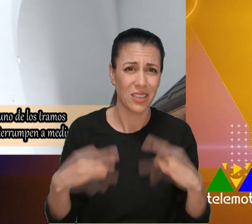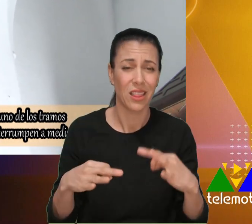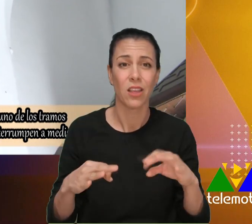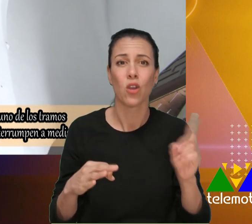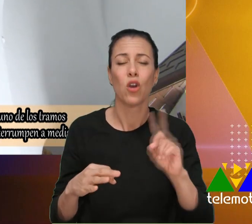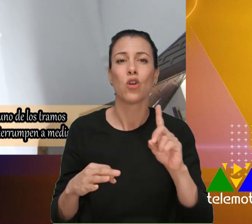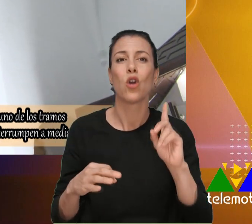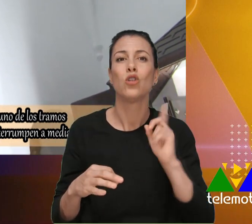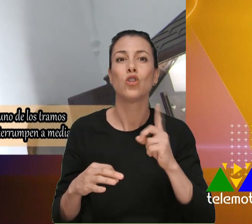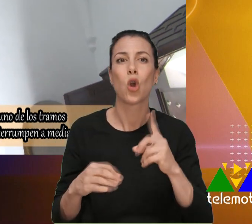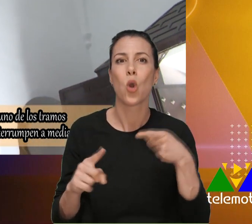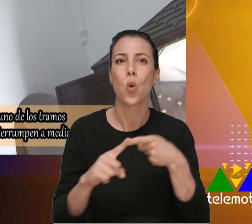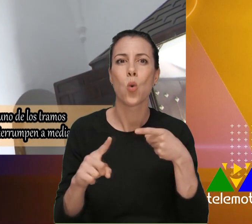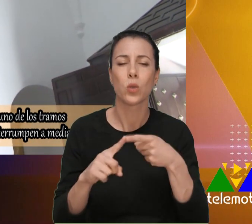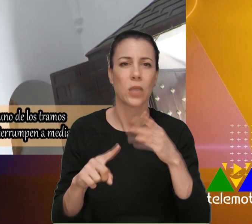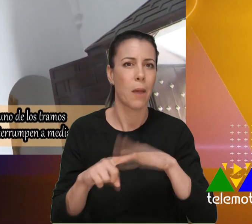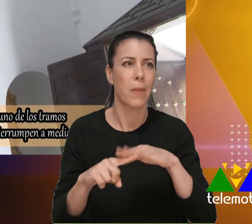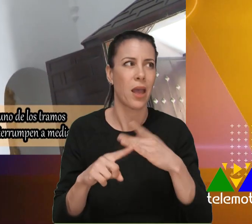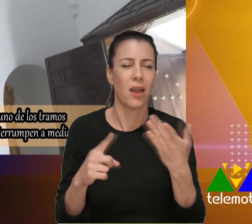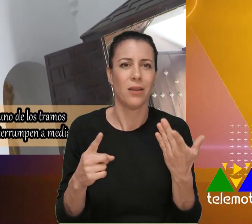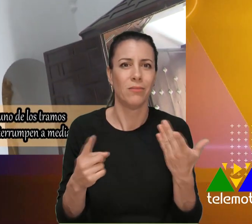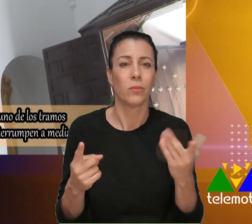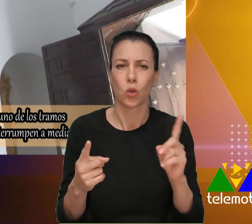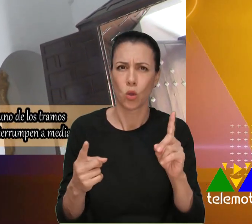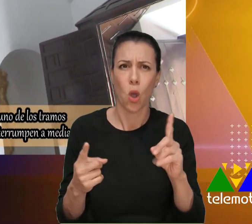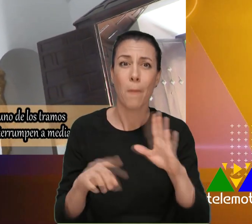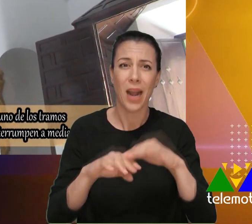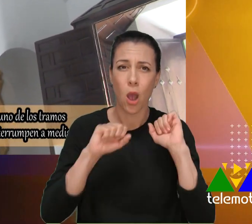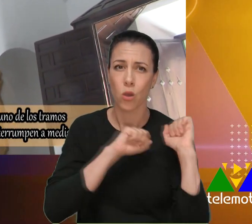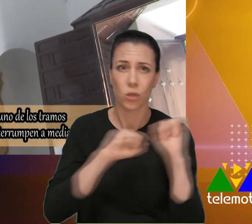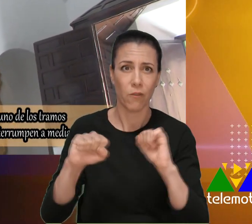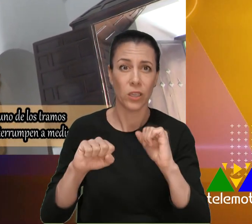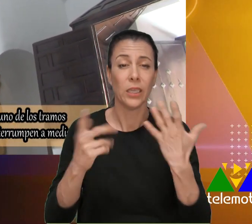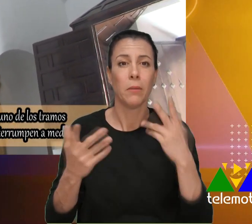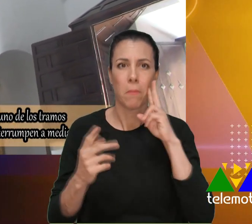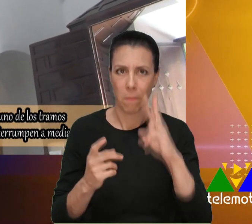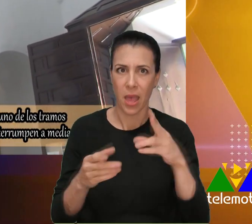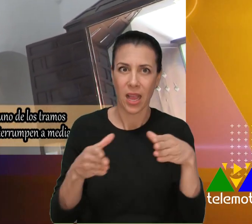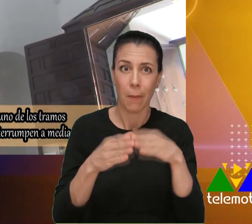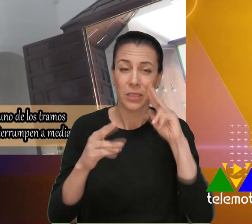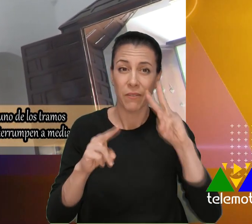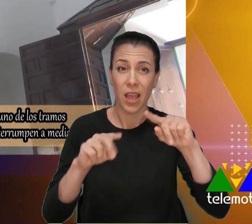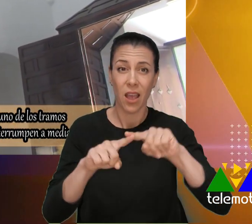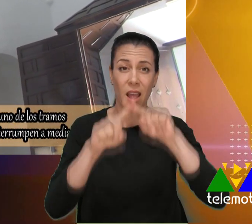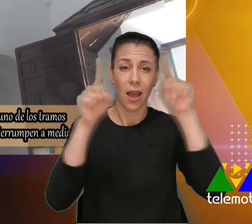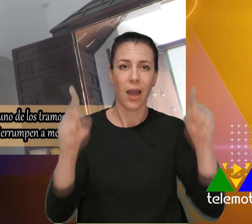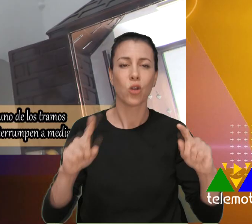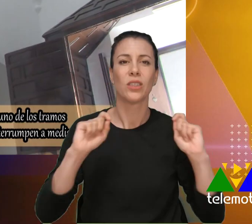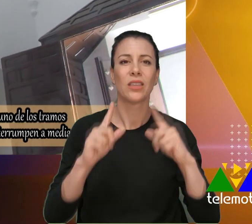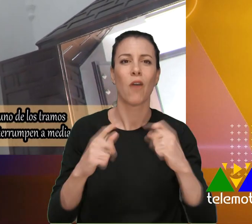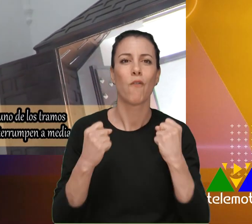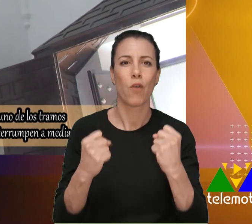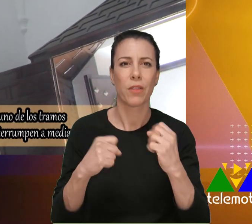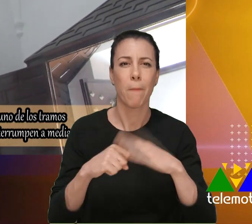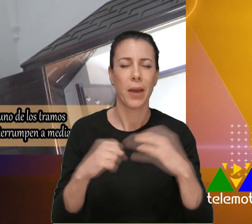de pilares, sino de contrafuertes, y ese contrafuerte se ve en la capilla, en ese arco de la capilla, que da fuerza